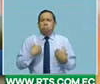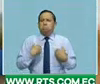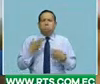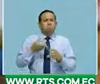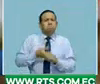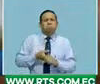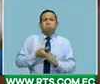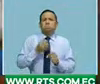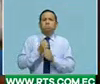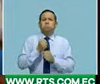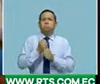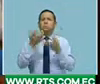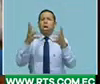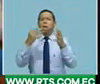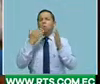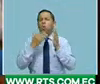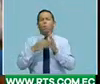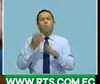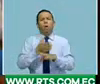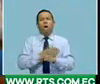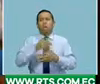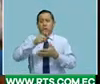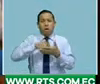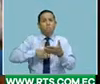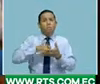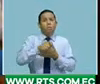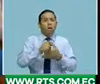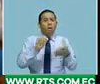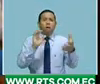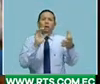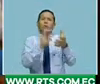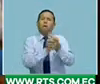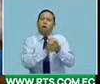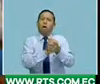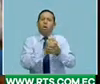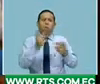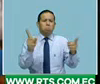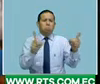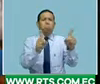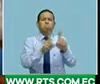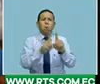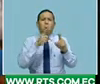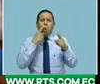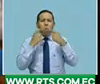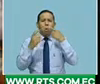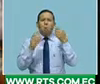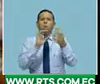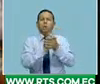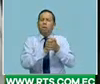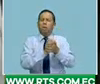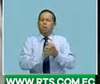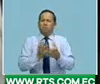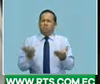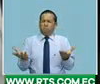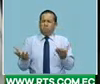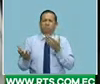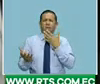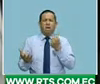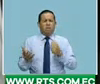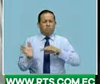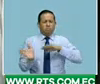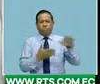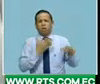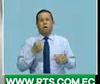de haber aprobado el matrimonio igualitario, ¿por qué mejor no aprobaron que nos den trabajo, que nos den